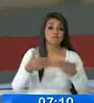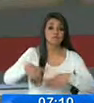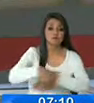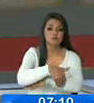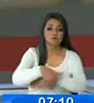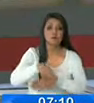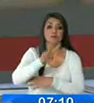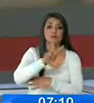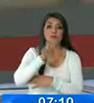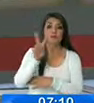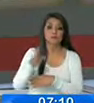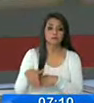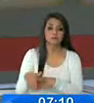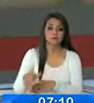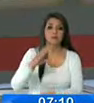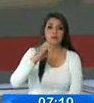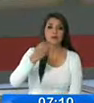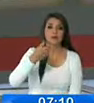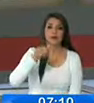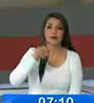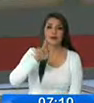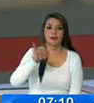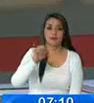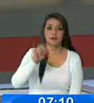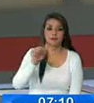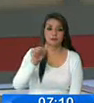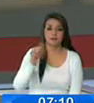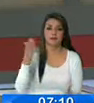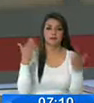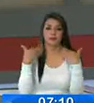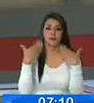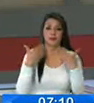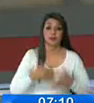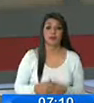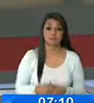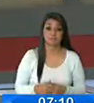calles 22 y Cedalena, al suroeste de Guayaquil. El hecho